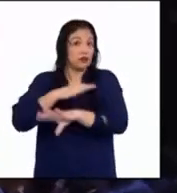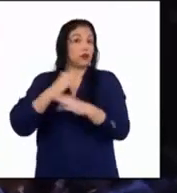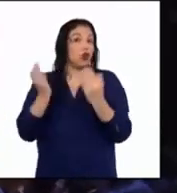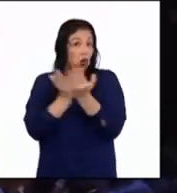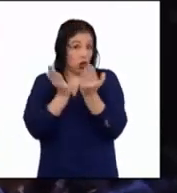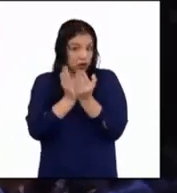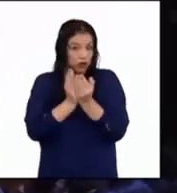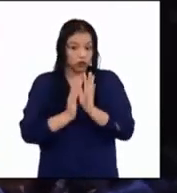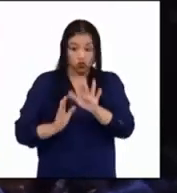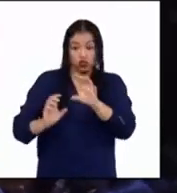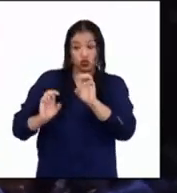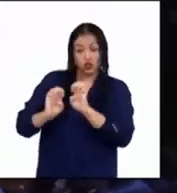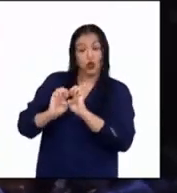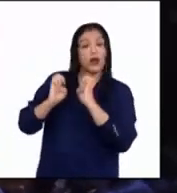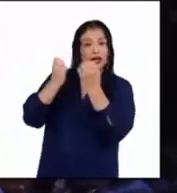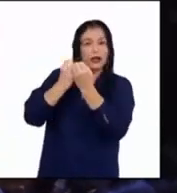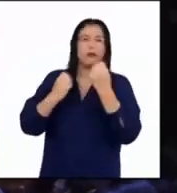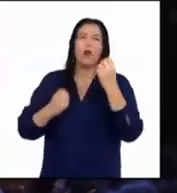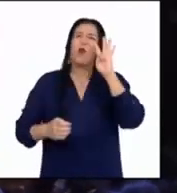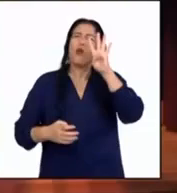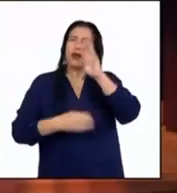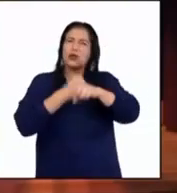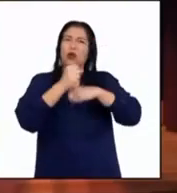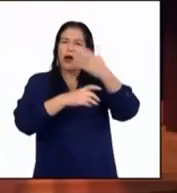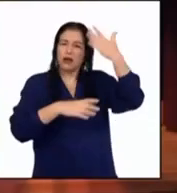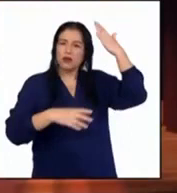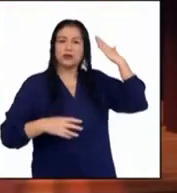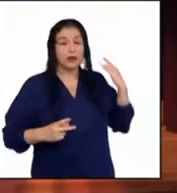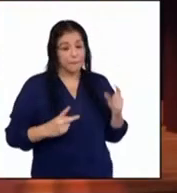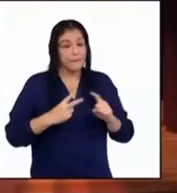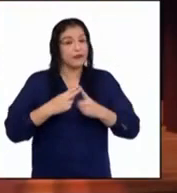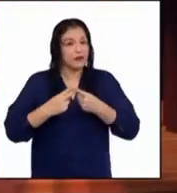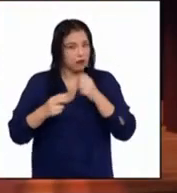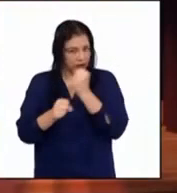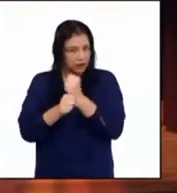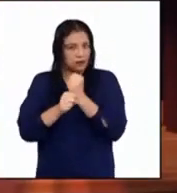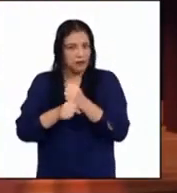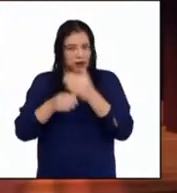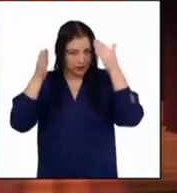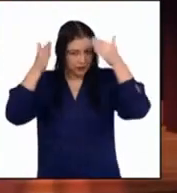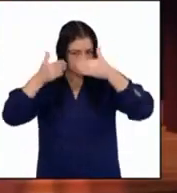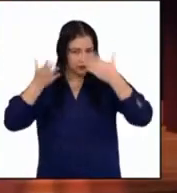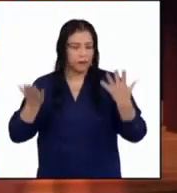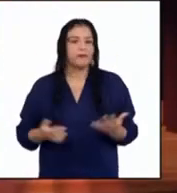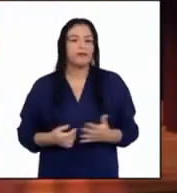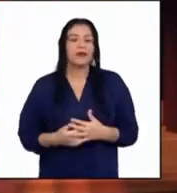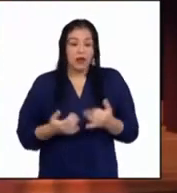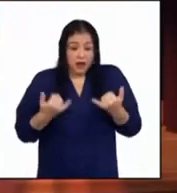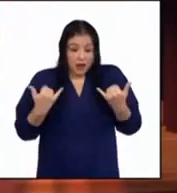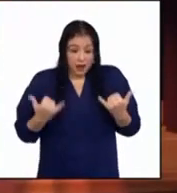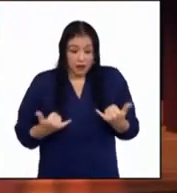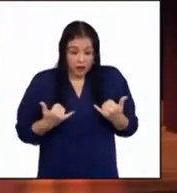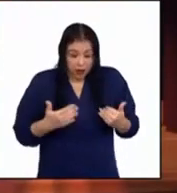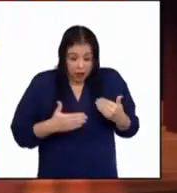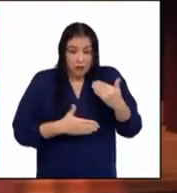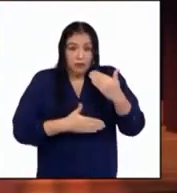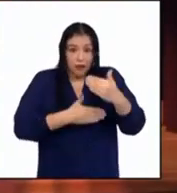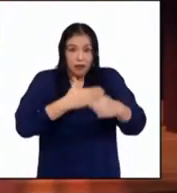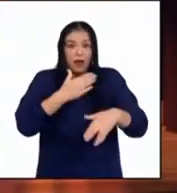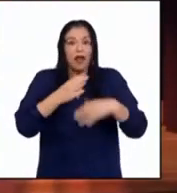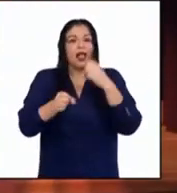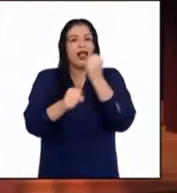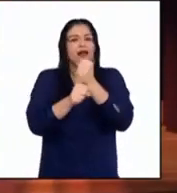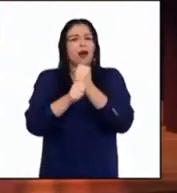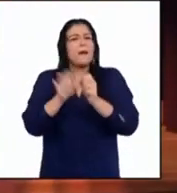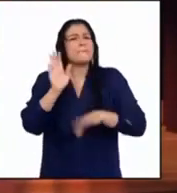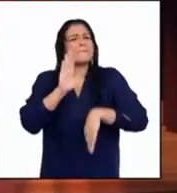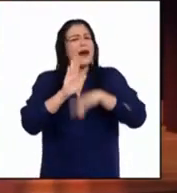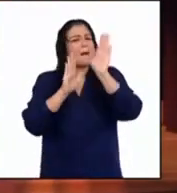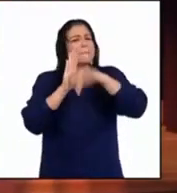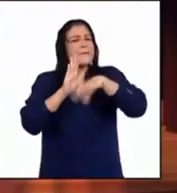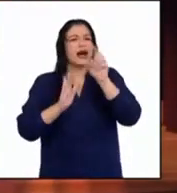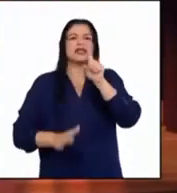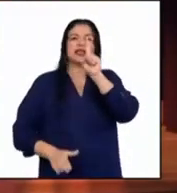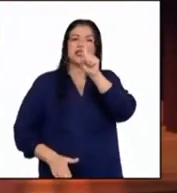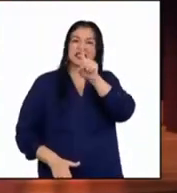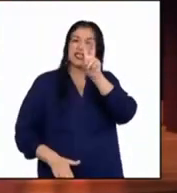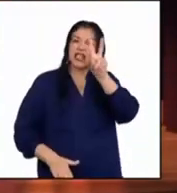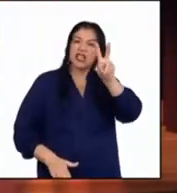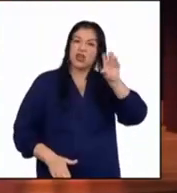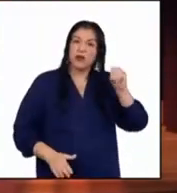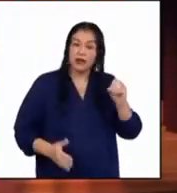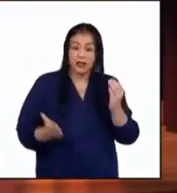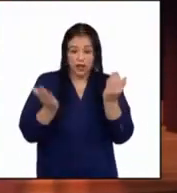hacer esto hace 4 años aproximadamente y a la fecha han trabajado con más de 120 colegios.